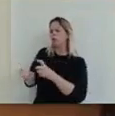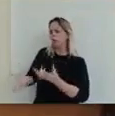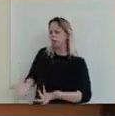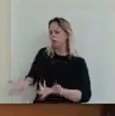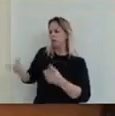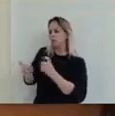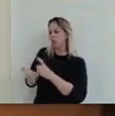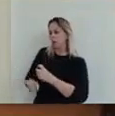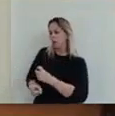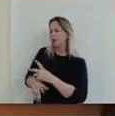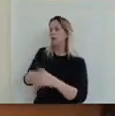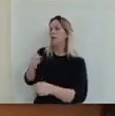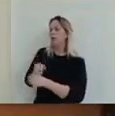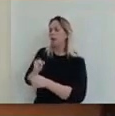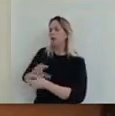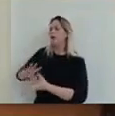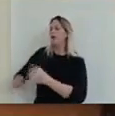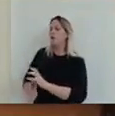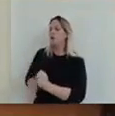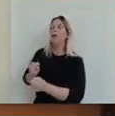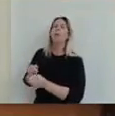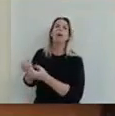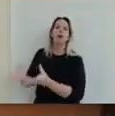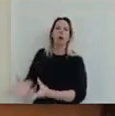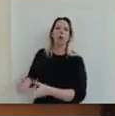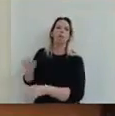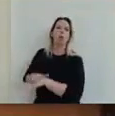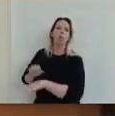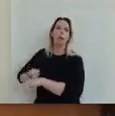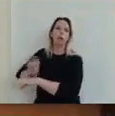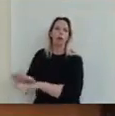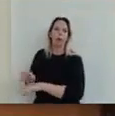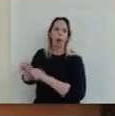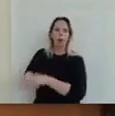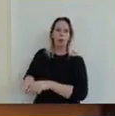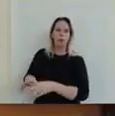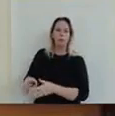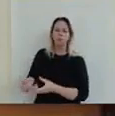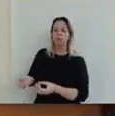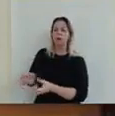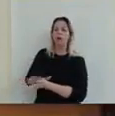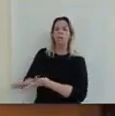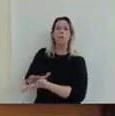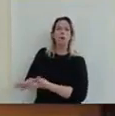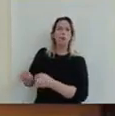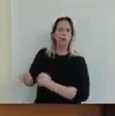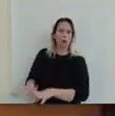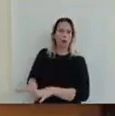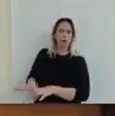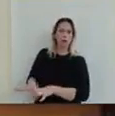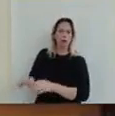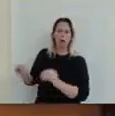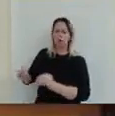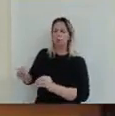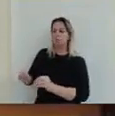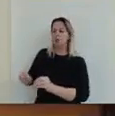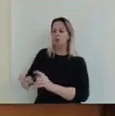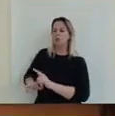nos invitan a que podamos ver de qué manera van a trabajar para darnos también la seguridad a nosotros de que cuando tengamos que apoyar esa